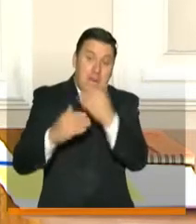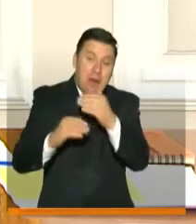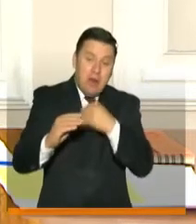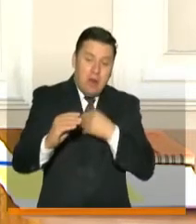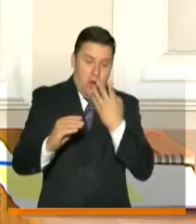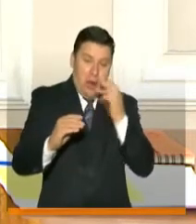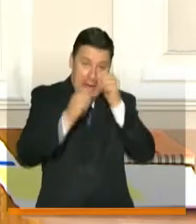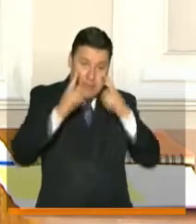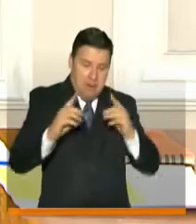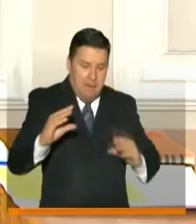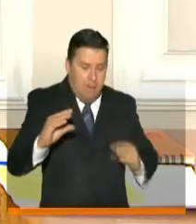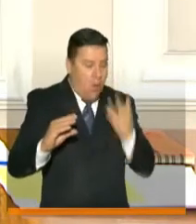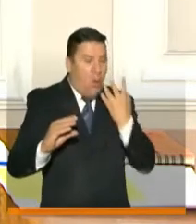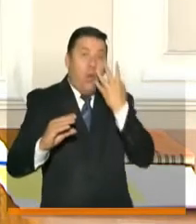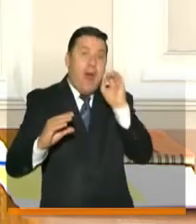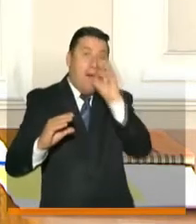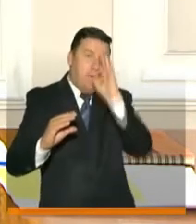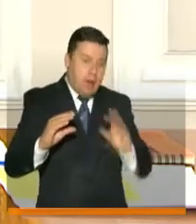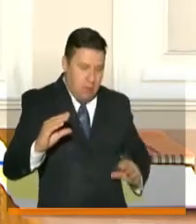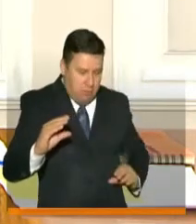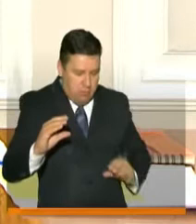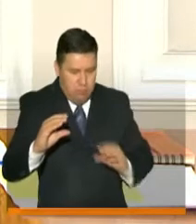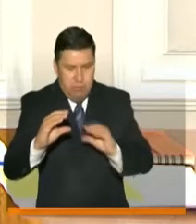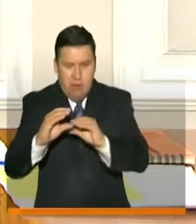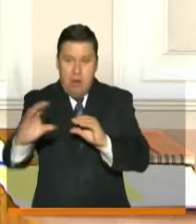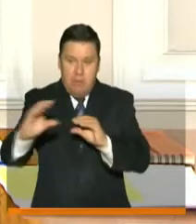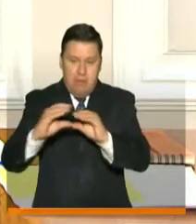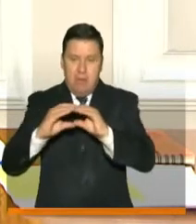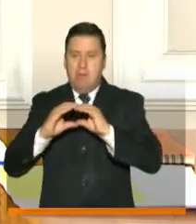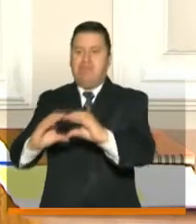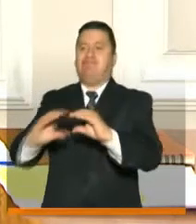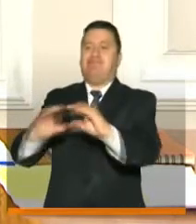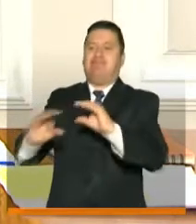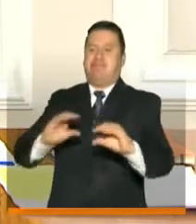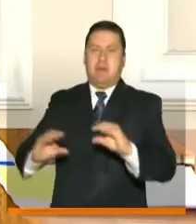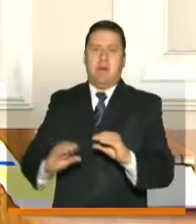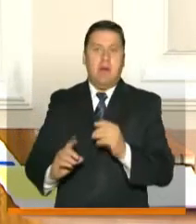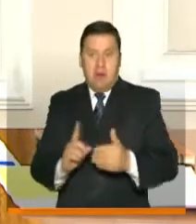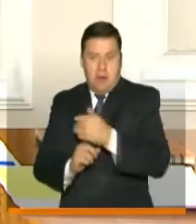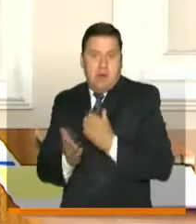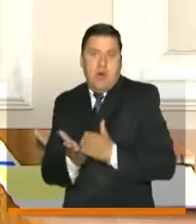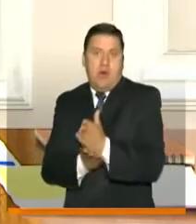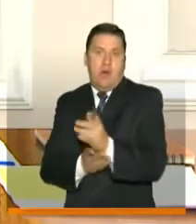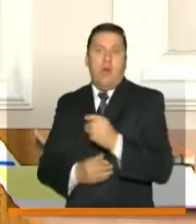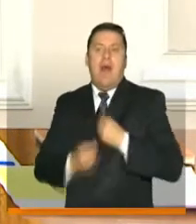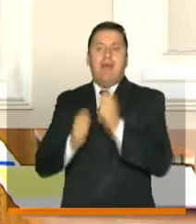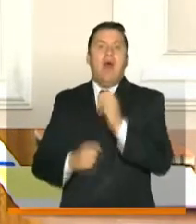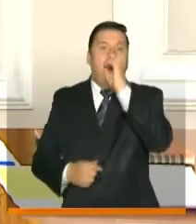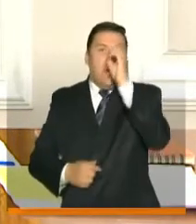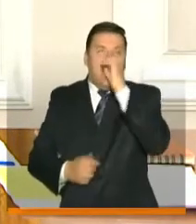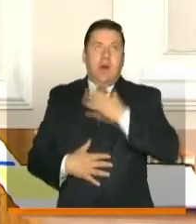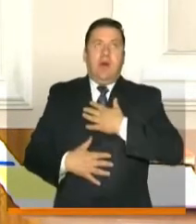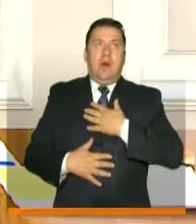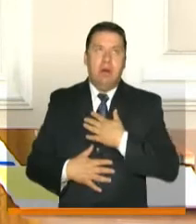mínimo. Esta es una medida para proteger empleos, para darle también oxígeno a